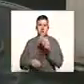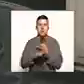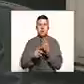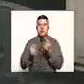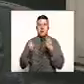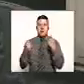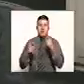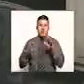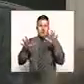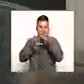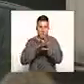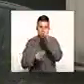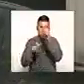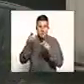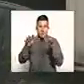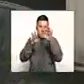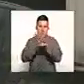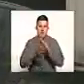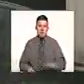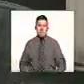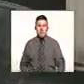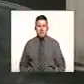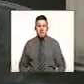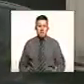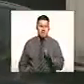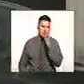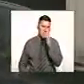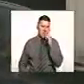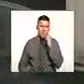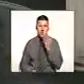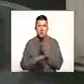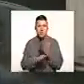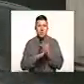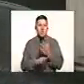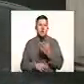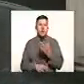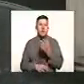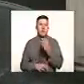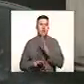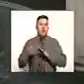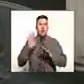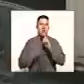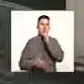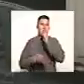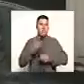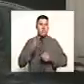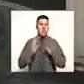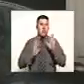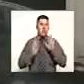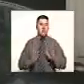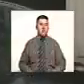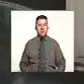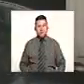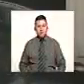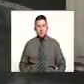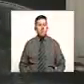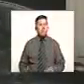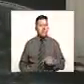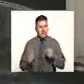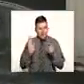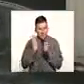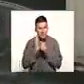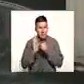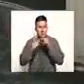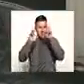plata engañando a la gente. Y menos aún con el propósito de evadir impuestos como es este el caso. Justamente sobre